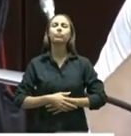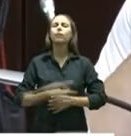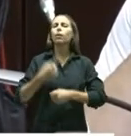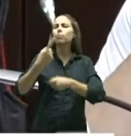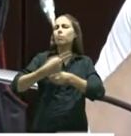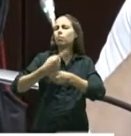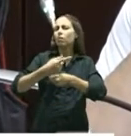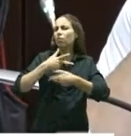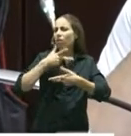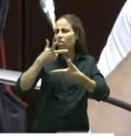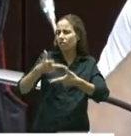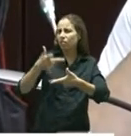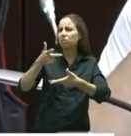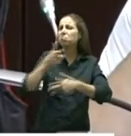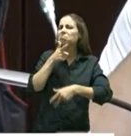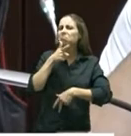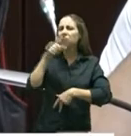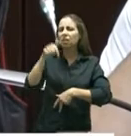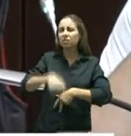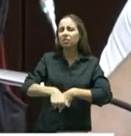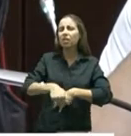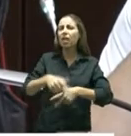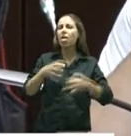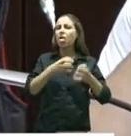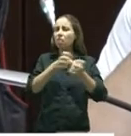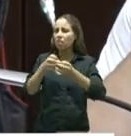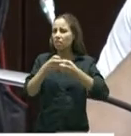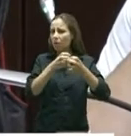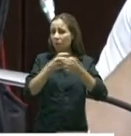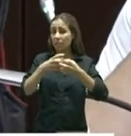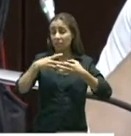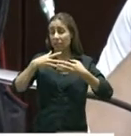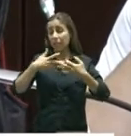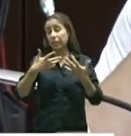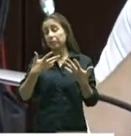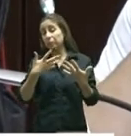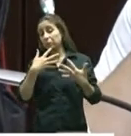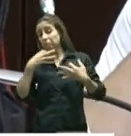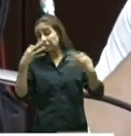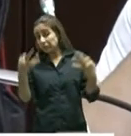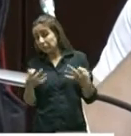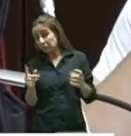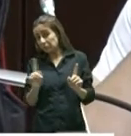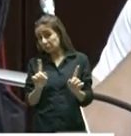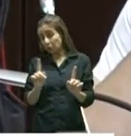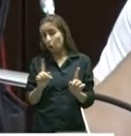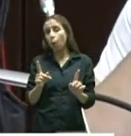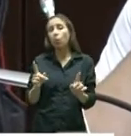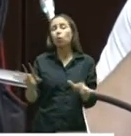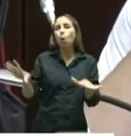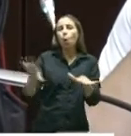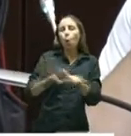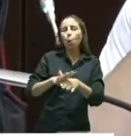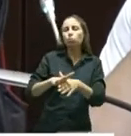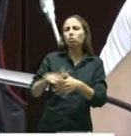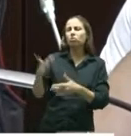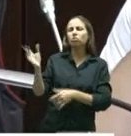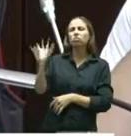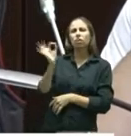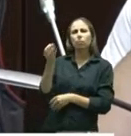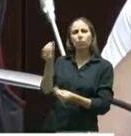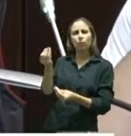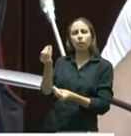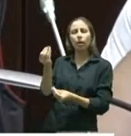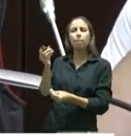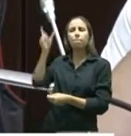lo poco serio que se está dando el desarrollo de este debate nos acabamos de enterar primero por lo que anunció el miembro informante podríamos decir del